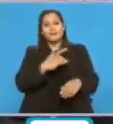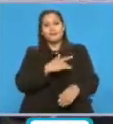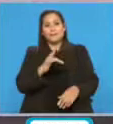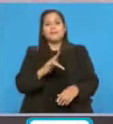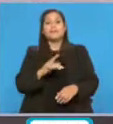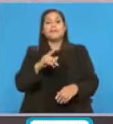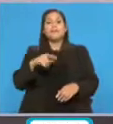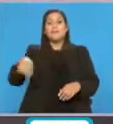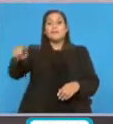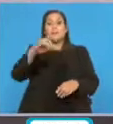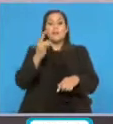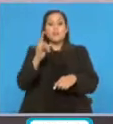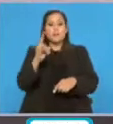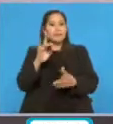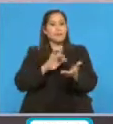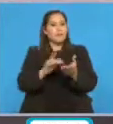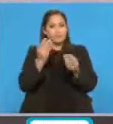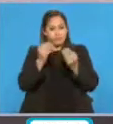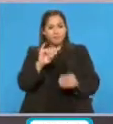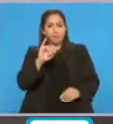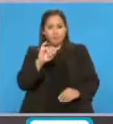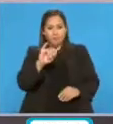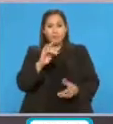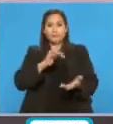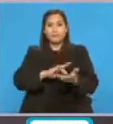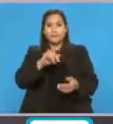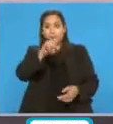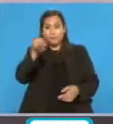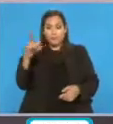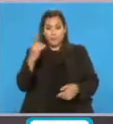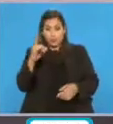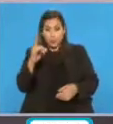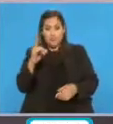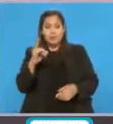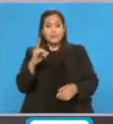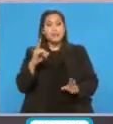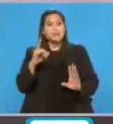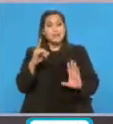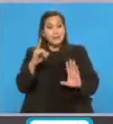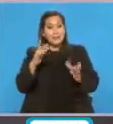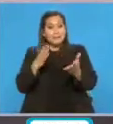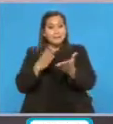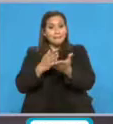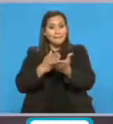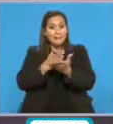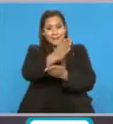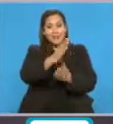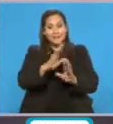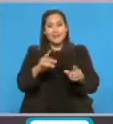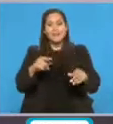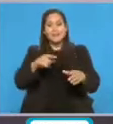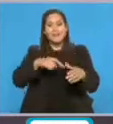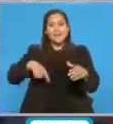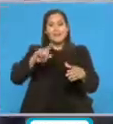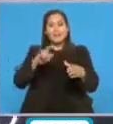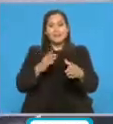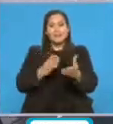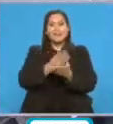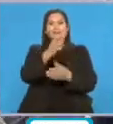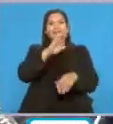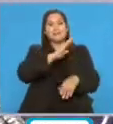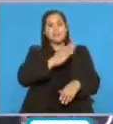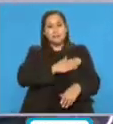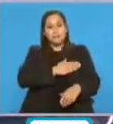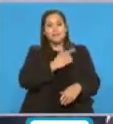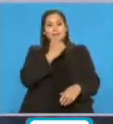la comunidad boliviana nos ha apoyado mucho. Exacto. Gracias a ellos cruzamos. ¿Han cruzado el charco? Cruzamos el charco. Ajá. Se estuvo en España, en